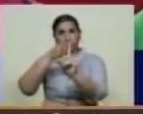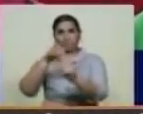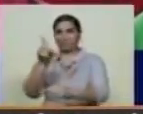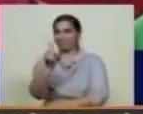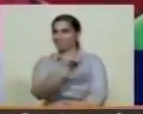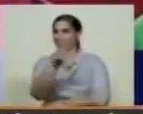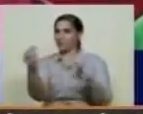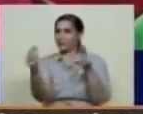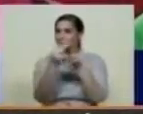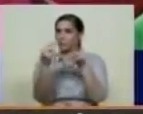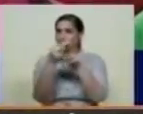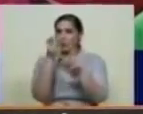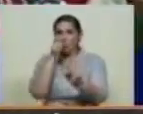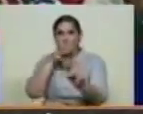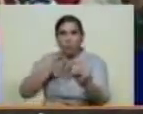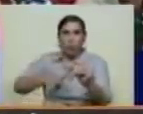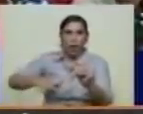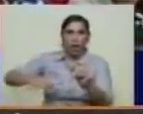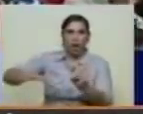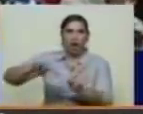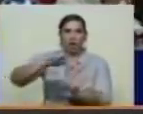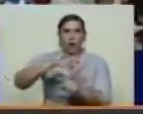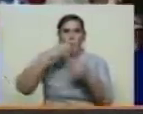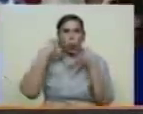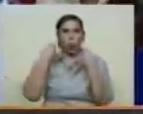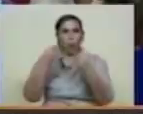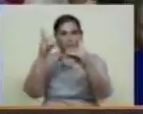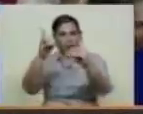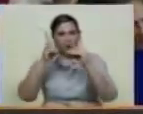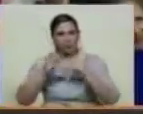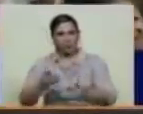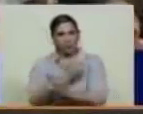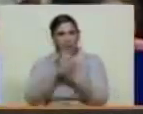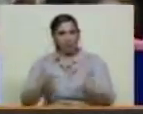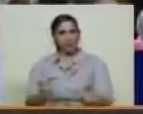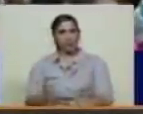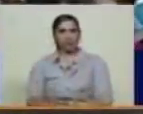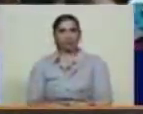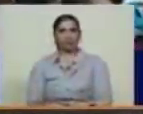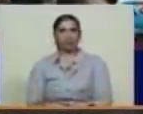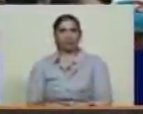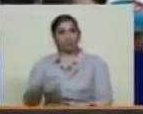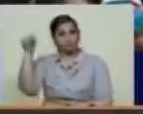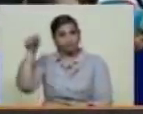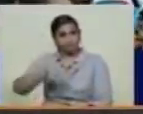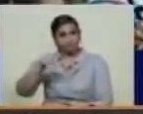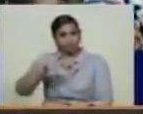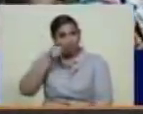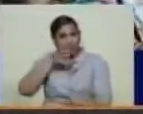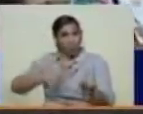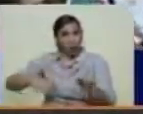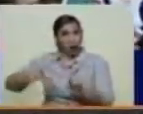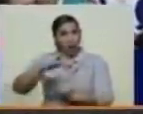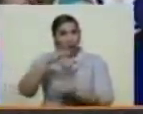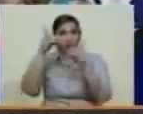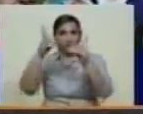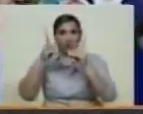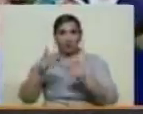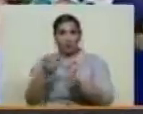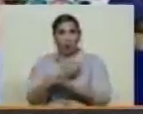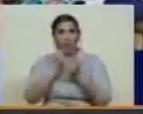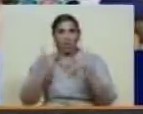a un pueblo que está decidido a ser libre. Este pueblo está decidido a ser libre.